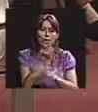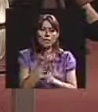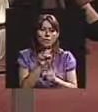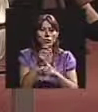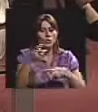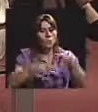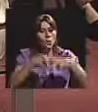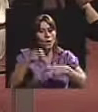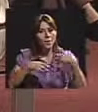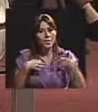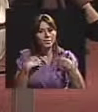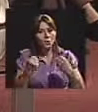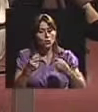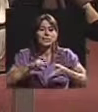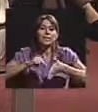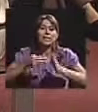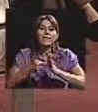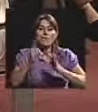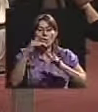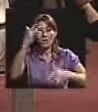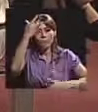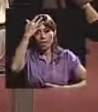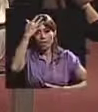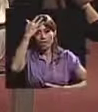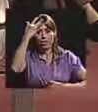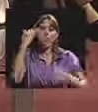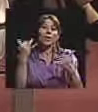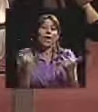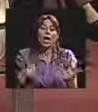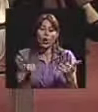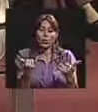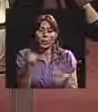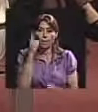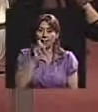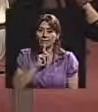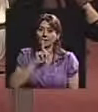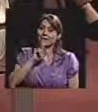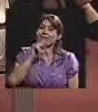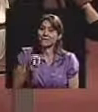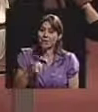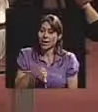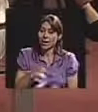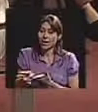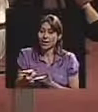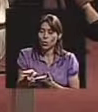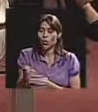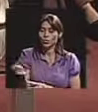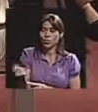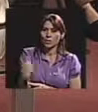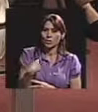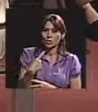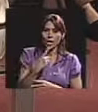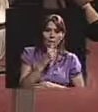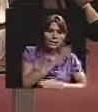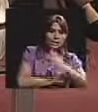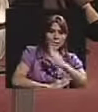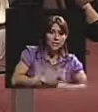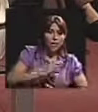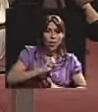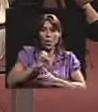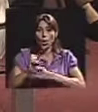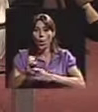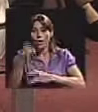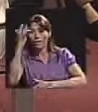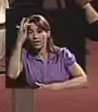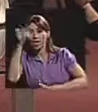problema, una enfermedad. Ahora, para serle franco, que si es una discapacidad o que si es una enfermedad, yo creo que la